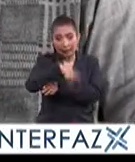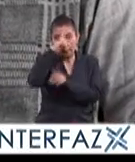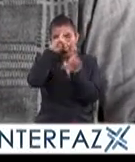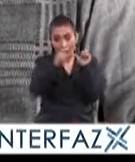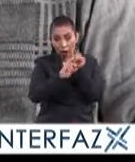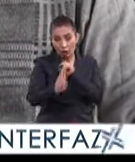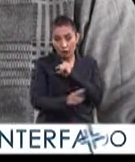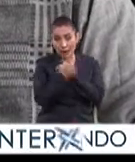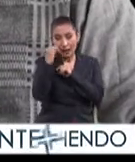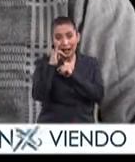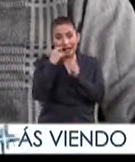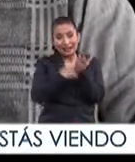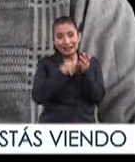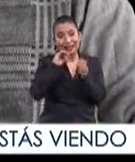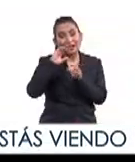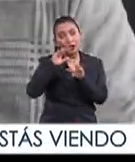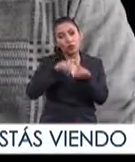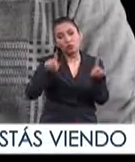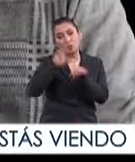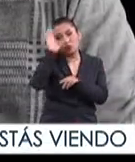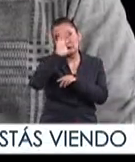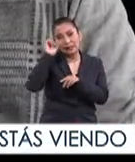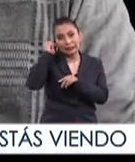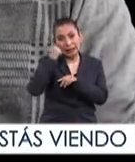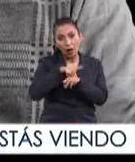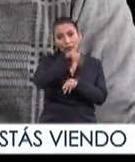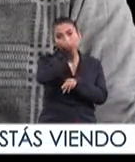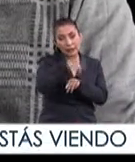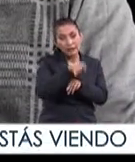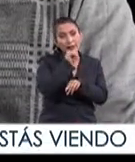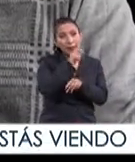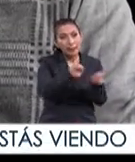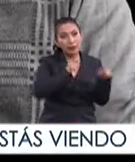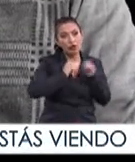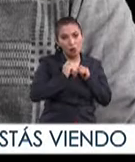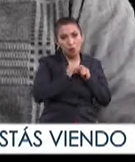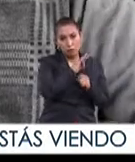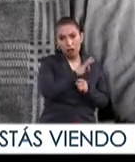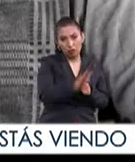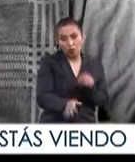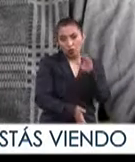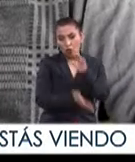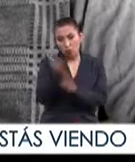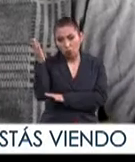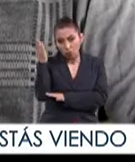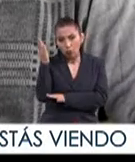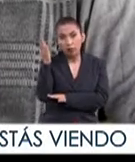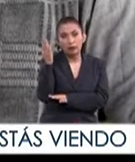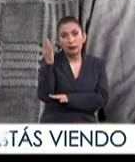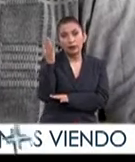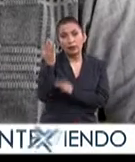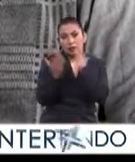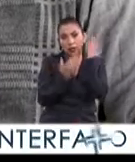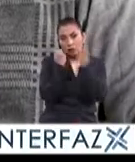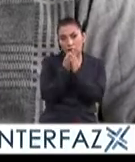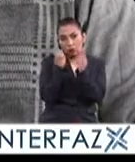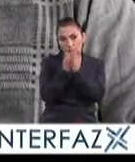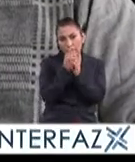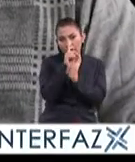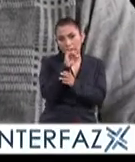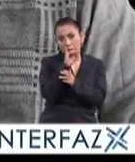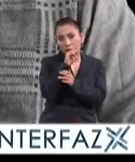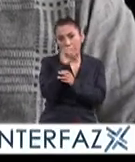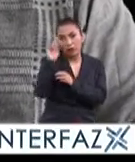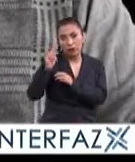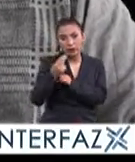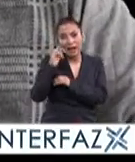nacional a la Universidad Intercultural de Sinaloa. Posterior a eso también he tenido la oportunidad de ir a hacer un curso, un diplomado